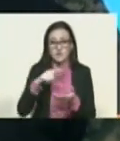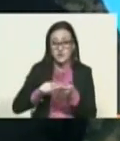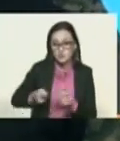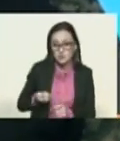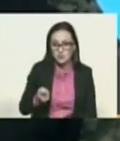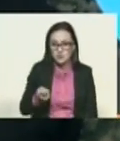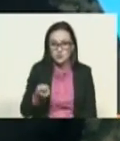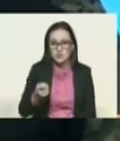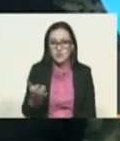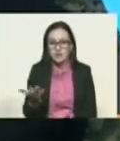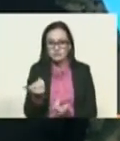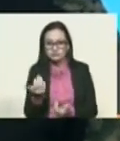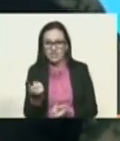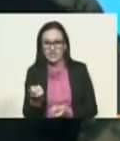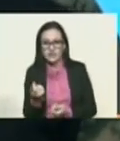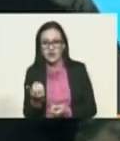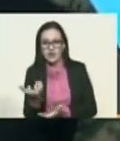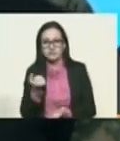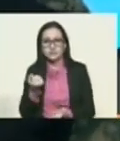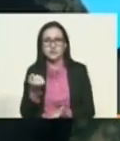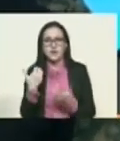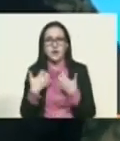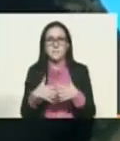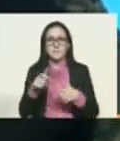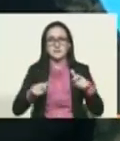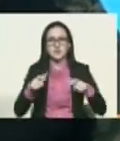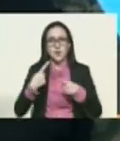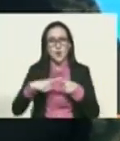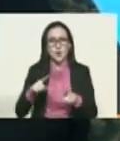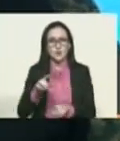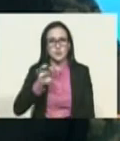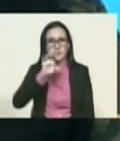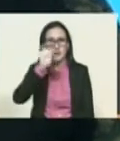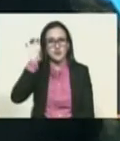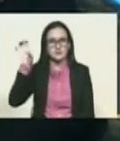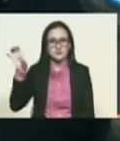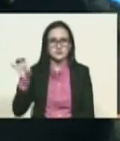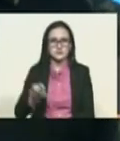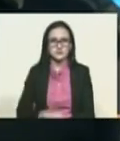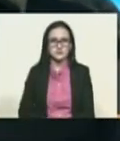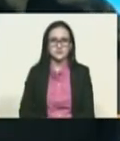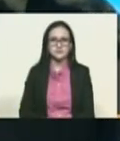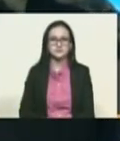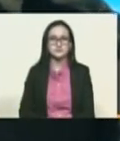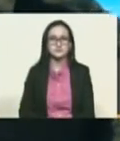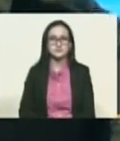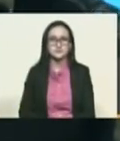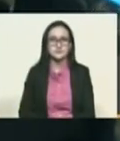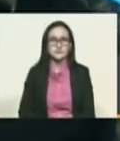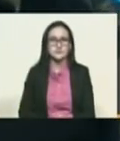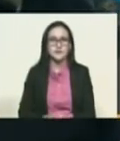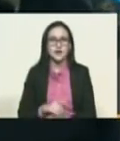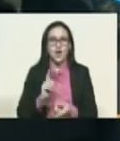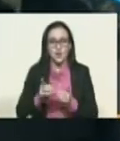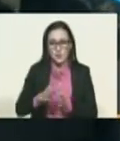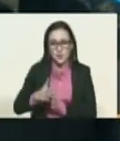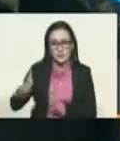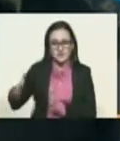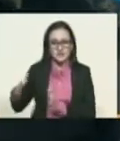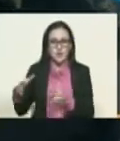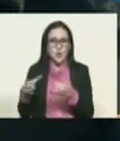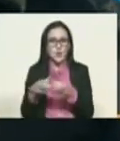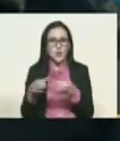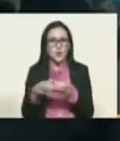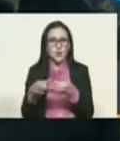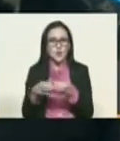a empresarios, que es muy utilizada en otros países, incluso en algunos que son vecinos cuyos grupos hostiles